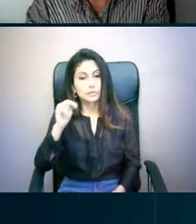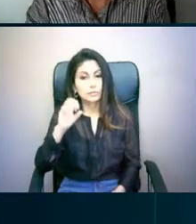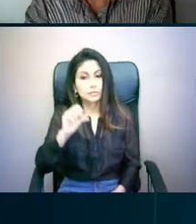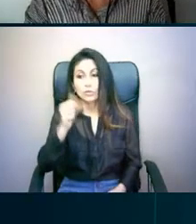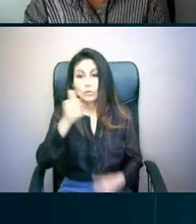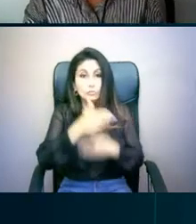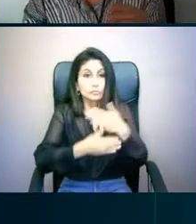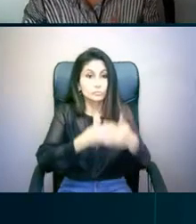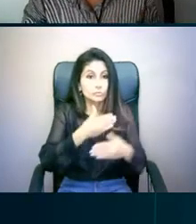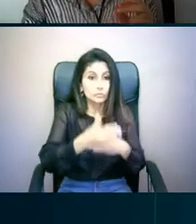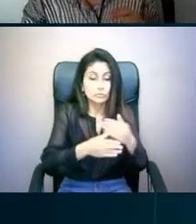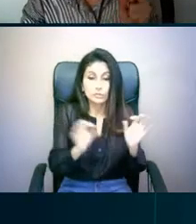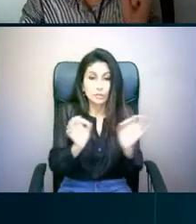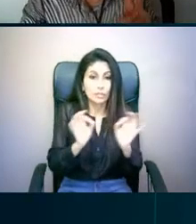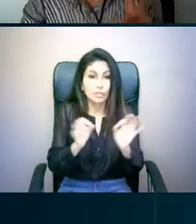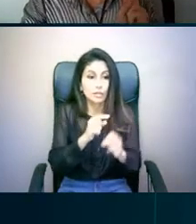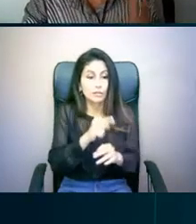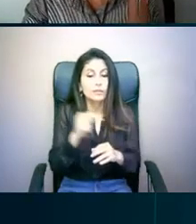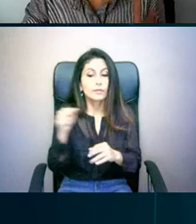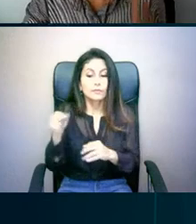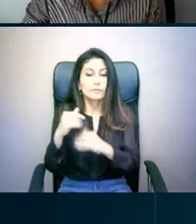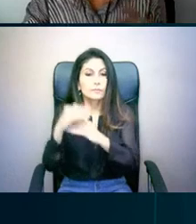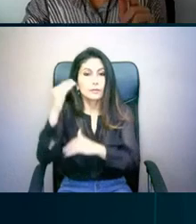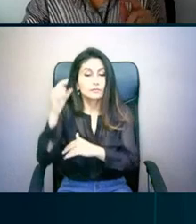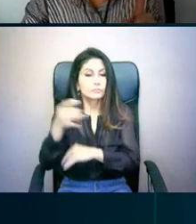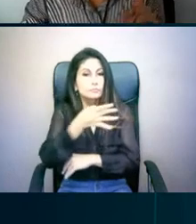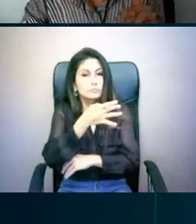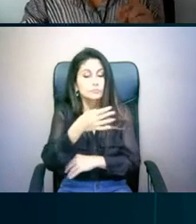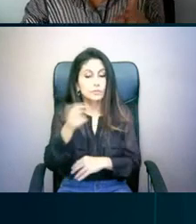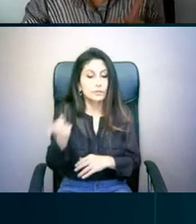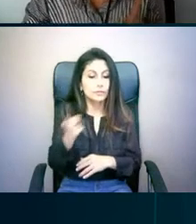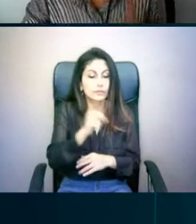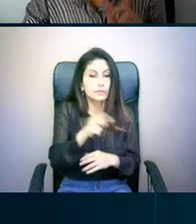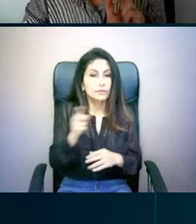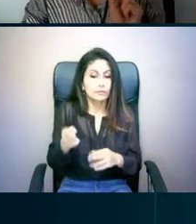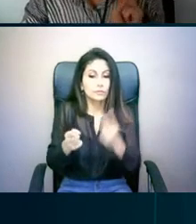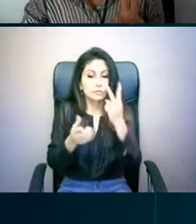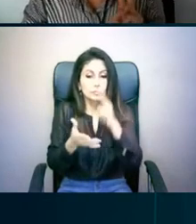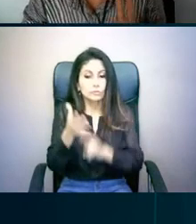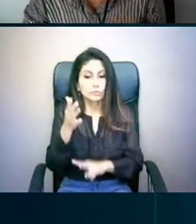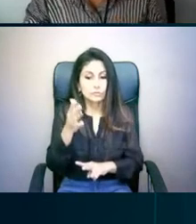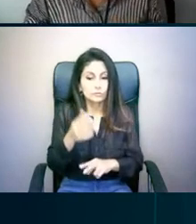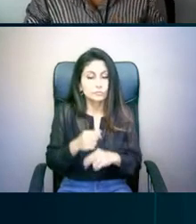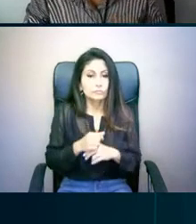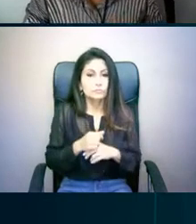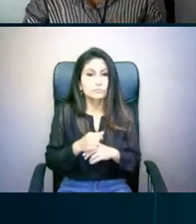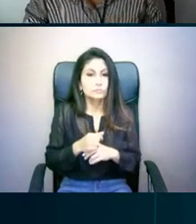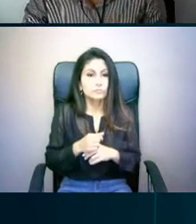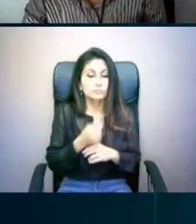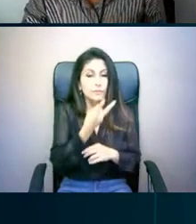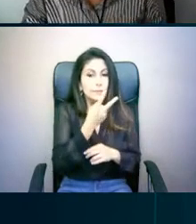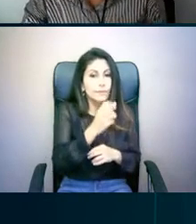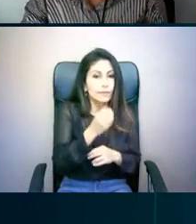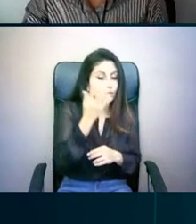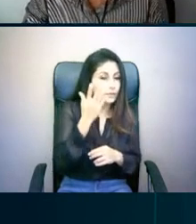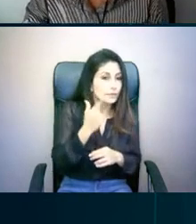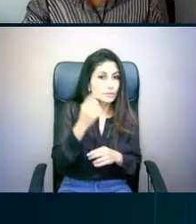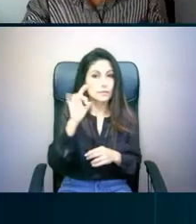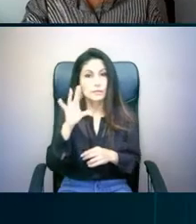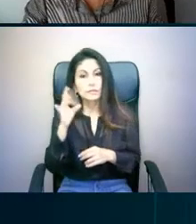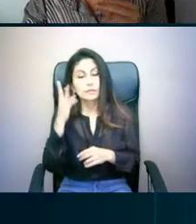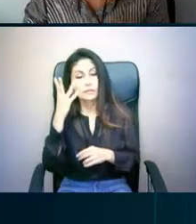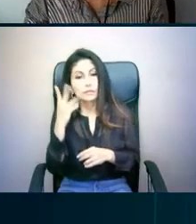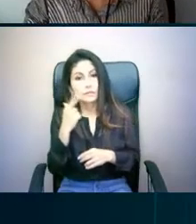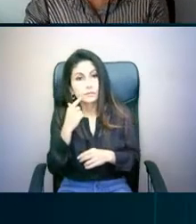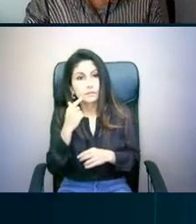proceso paulatino. Y esto se presenta en los dos casos, en el de tiempo de retención de 20 días y 15 días. Por lo que se puede decir